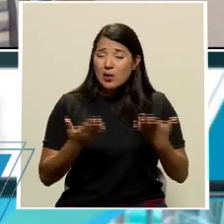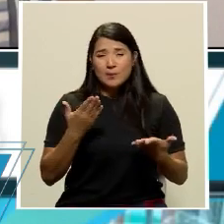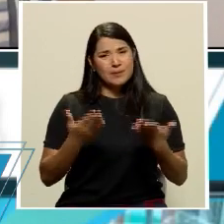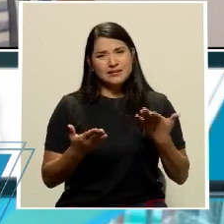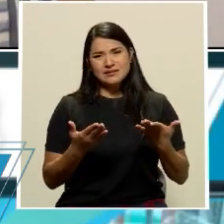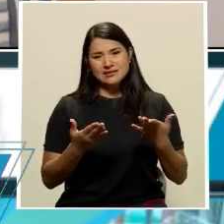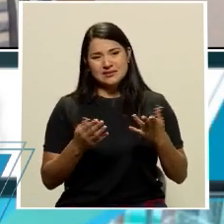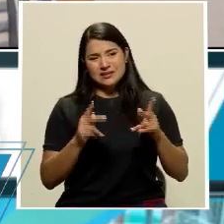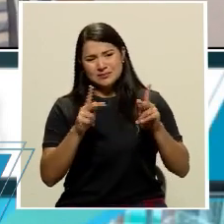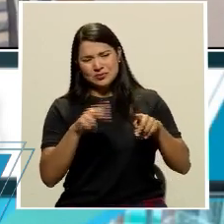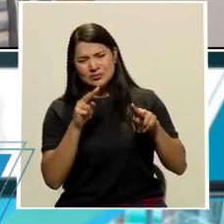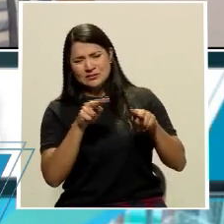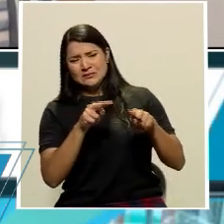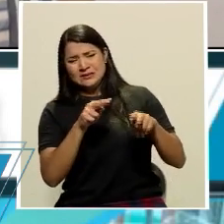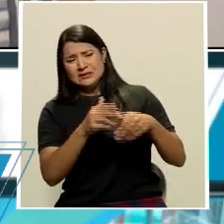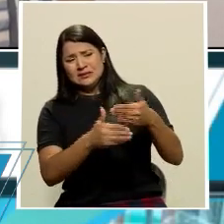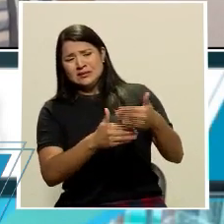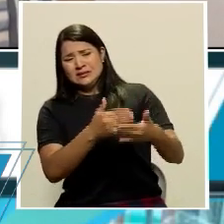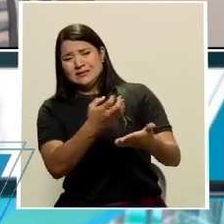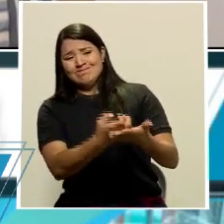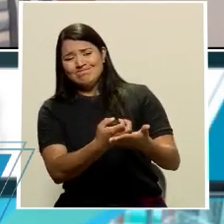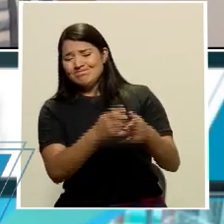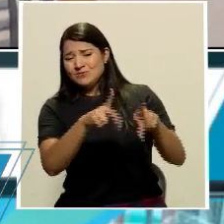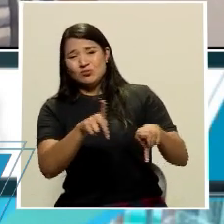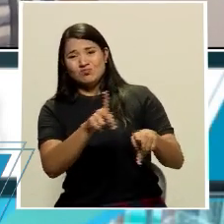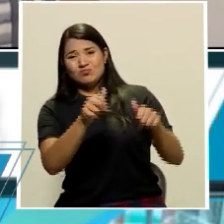económico que la gente no comparte?